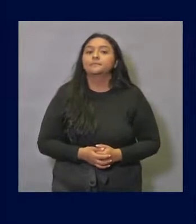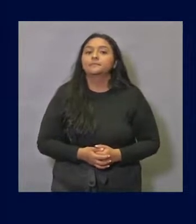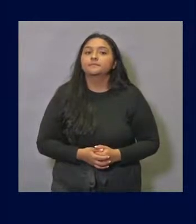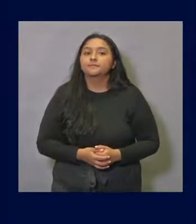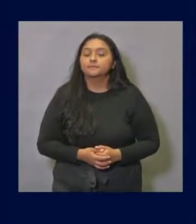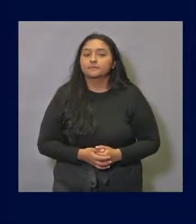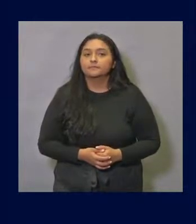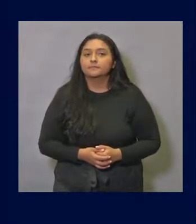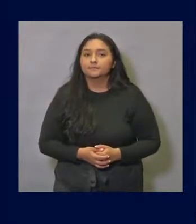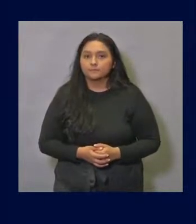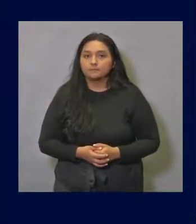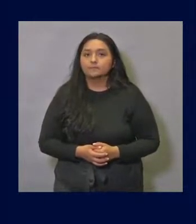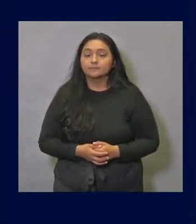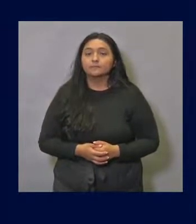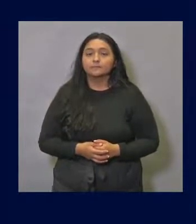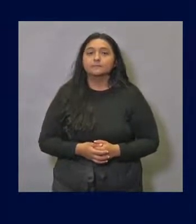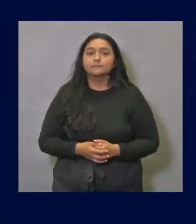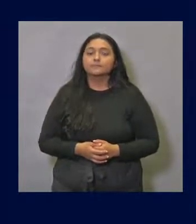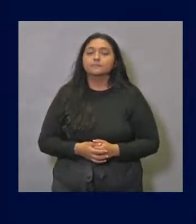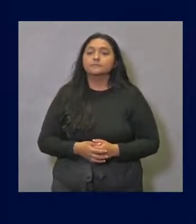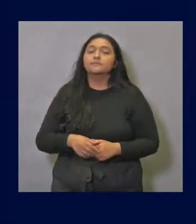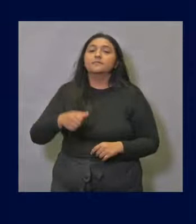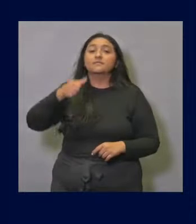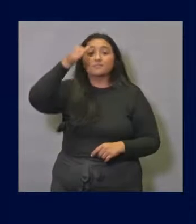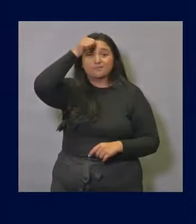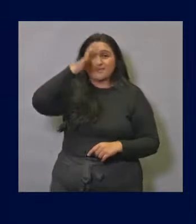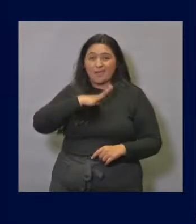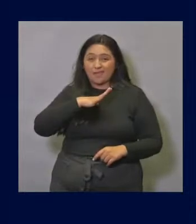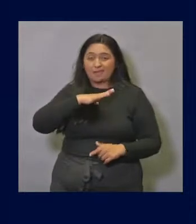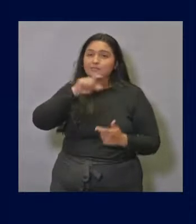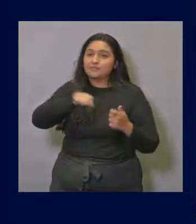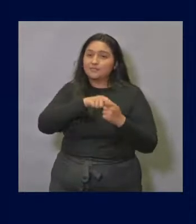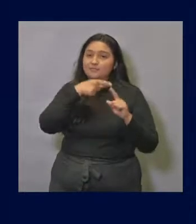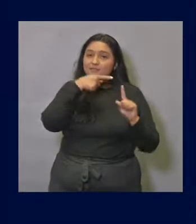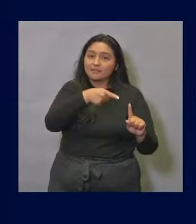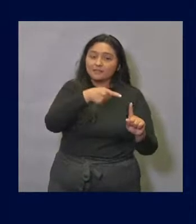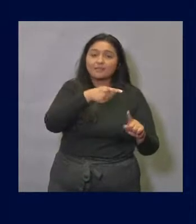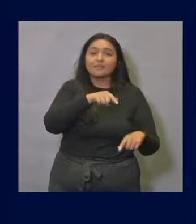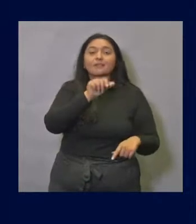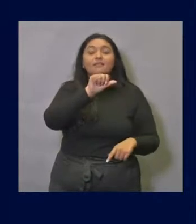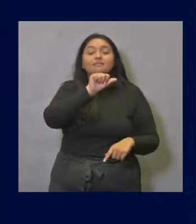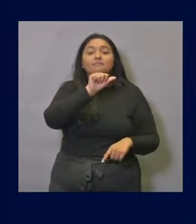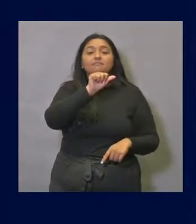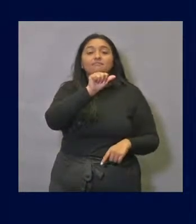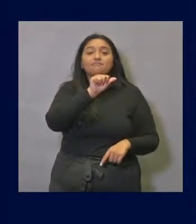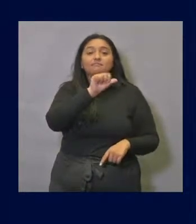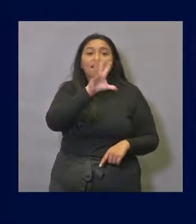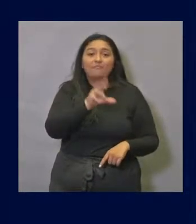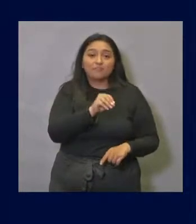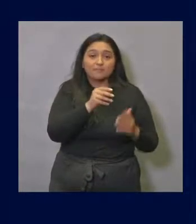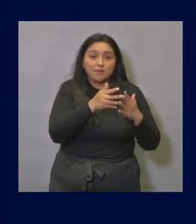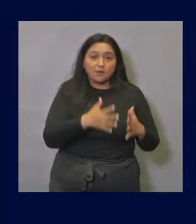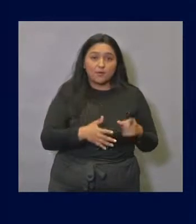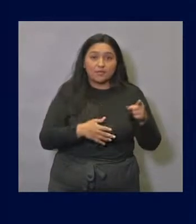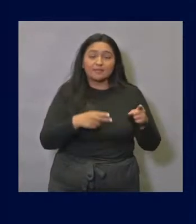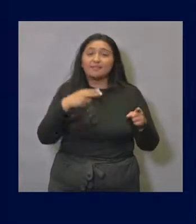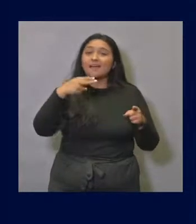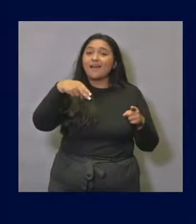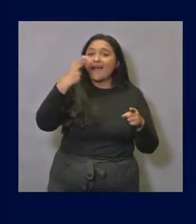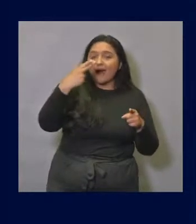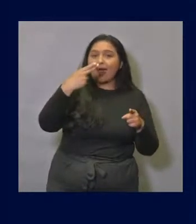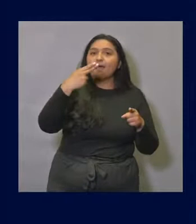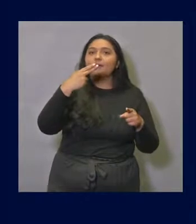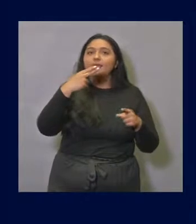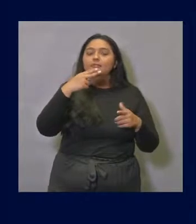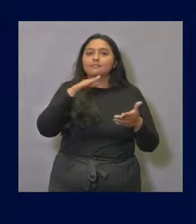los hombres y los hombres afroamericanos en particular tienen un riesgo más alto de mortalidad por causa de